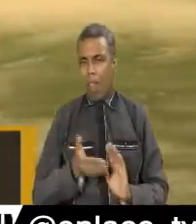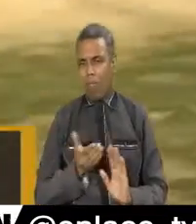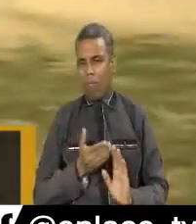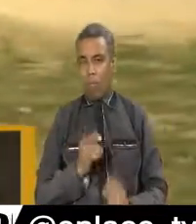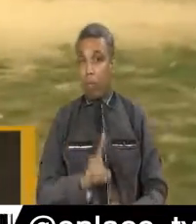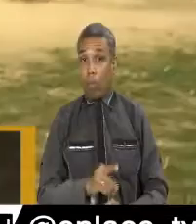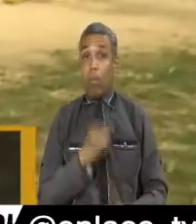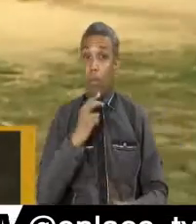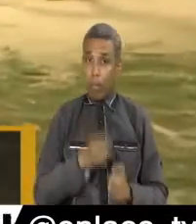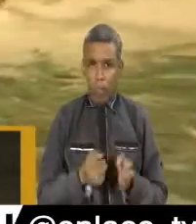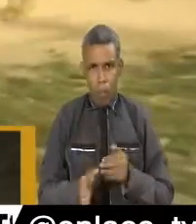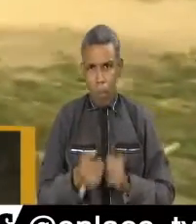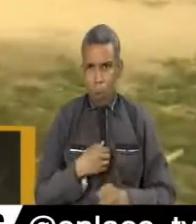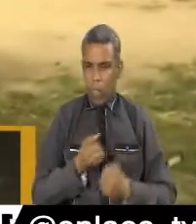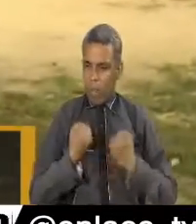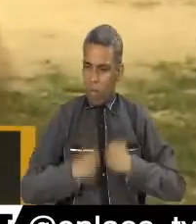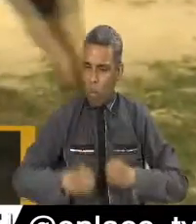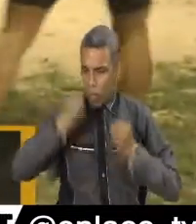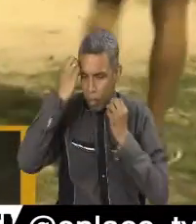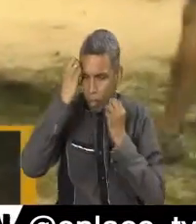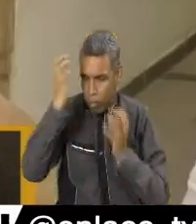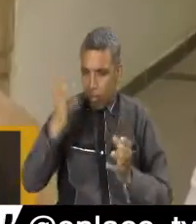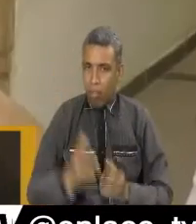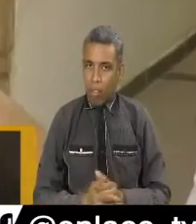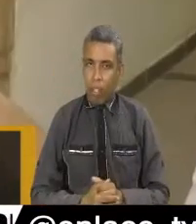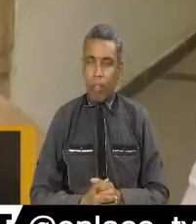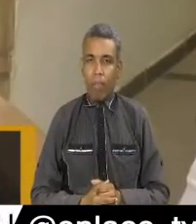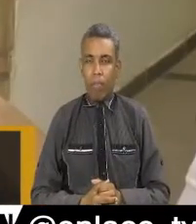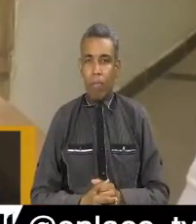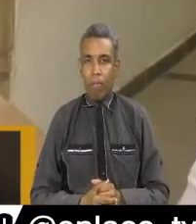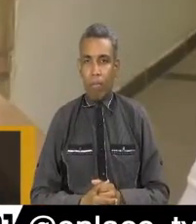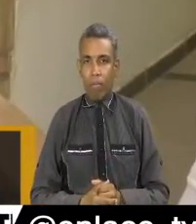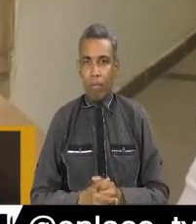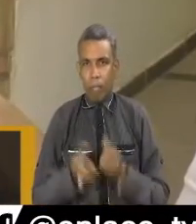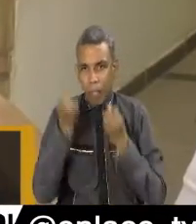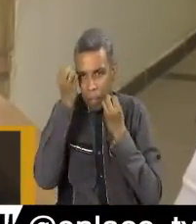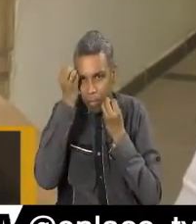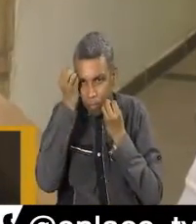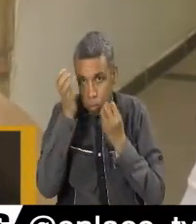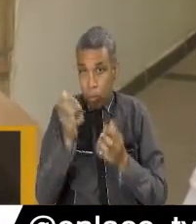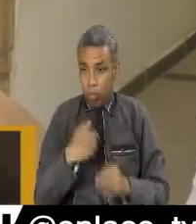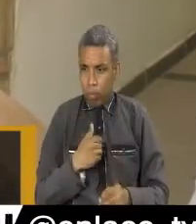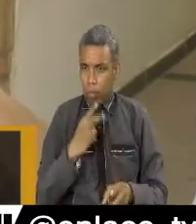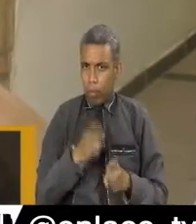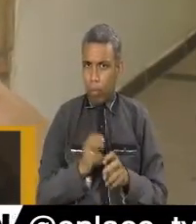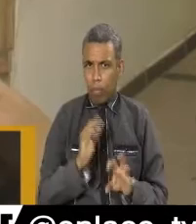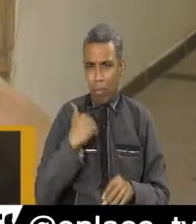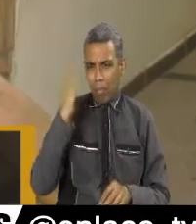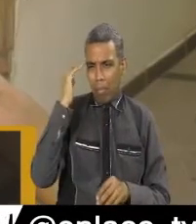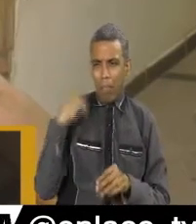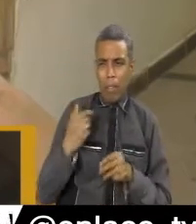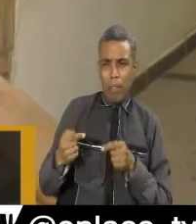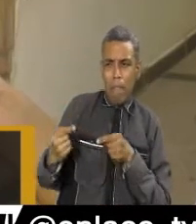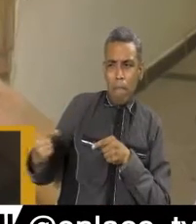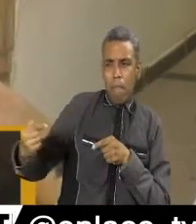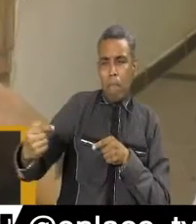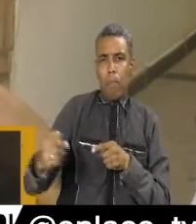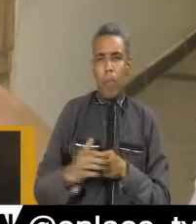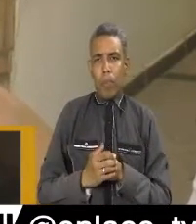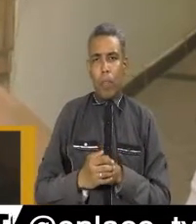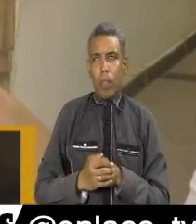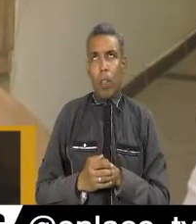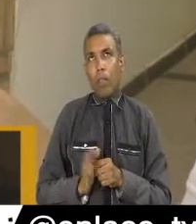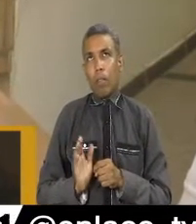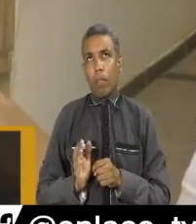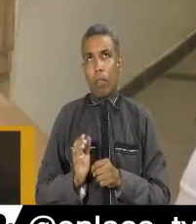darán todo en el campo de juego. Hasta donde yo sé, el equipo con los que nos va a tocar va a ser contra Norte